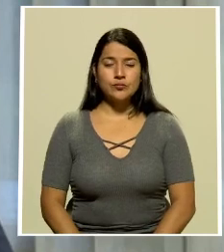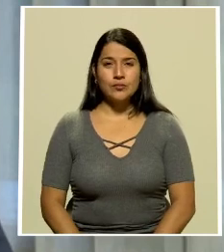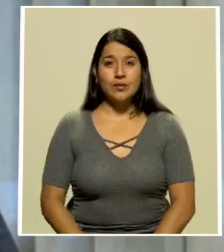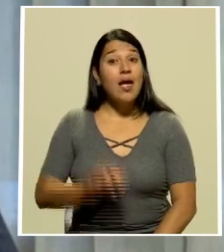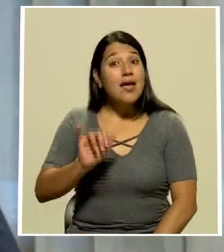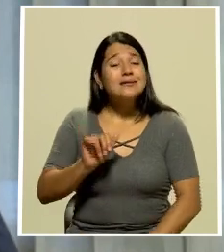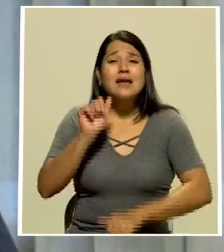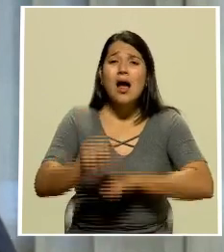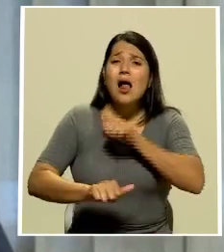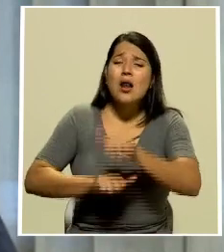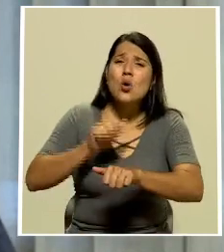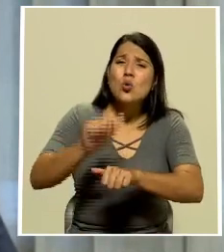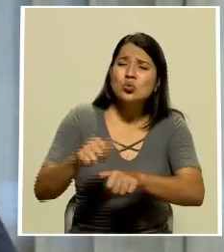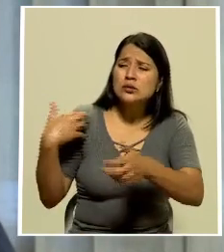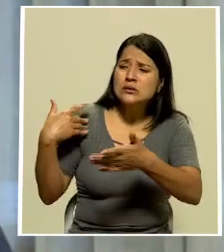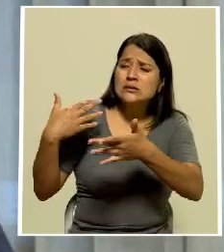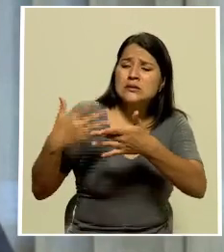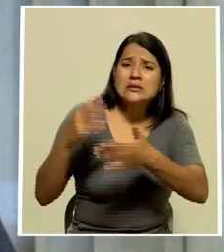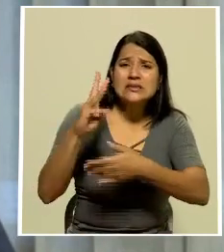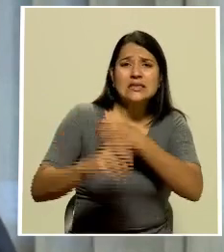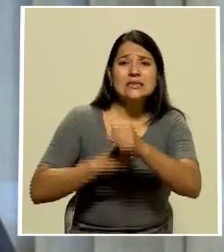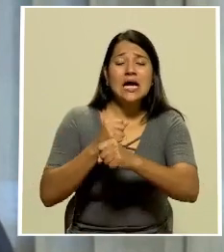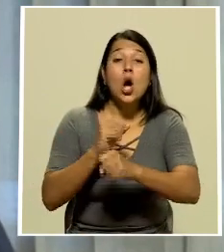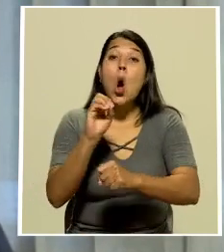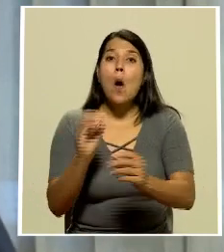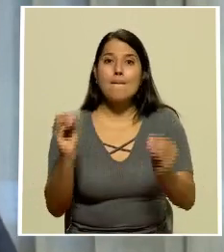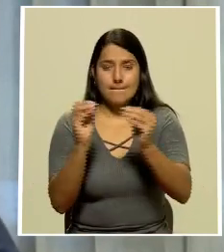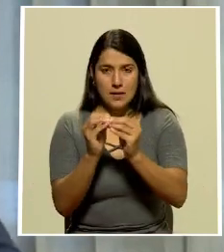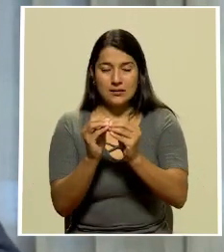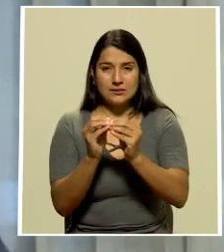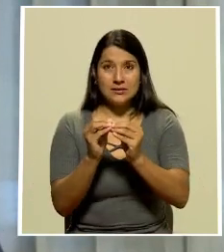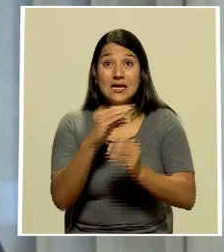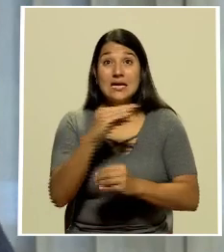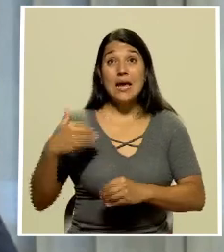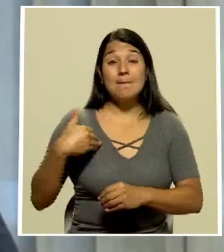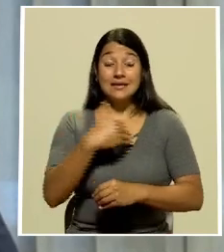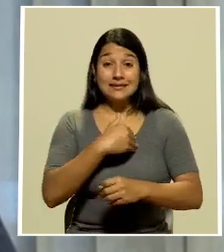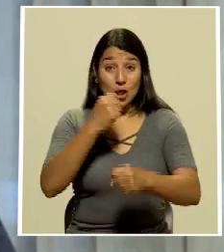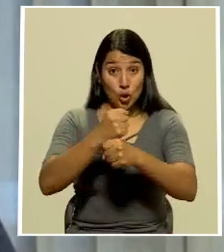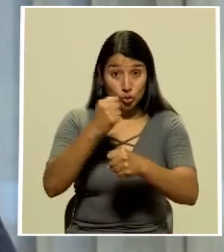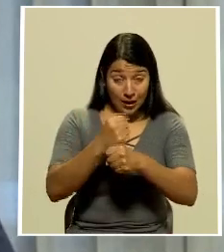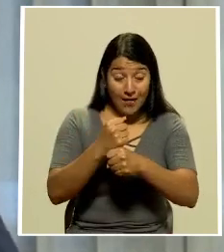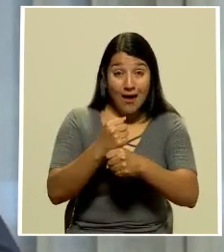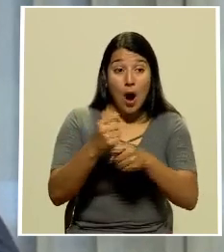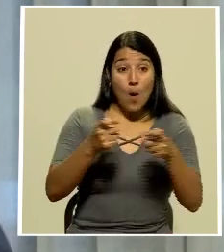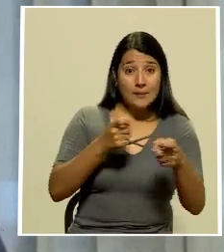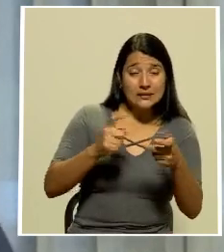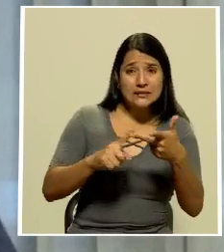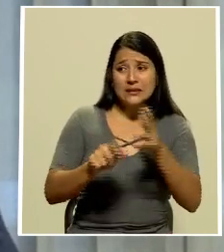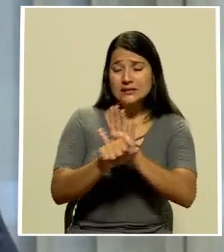es una lucha de al menos 6 años o más, desde donde el Ministerio de Trabajo en lo administrativo, la